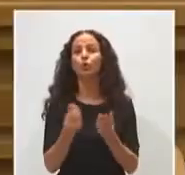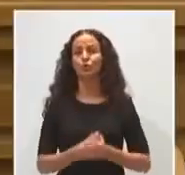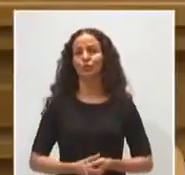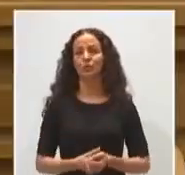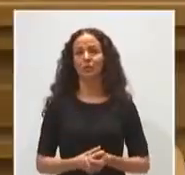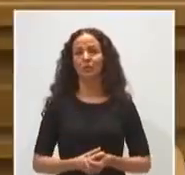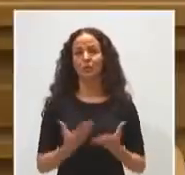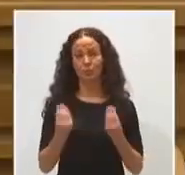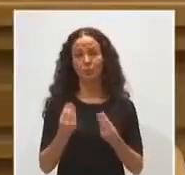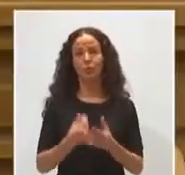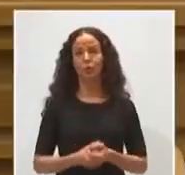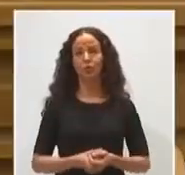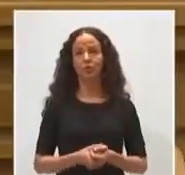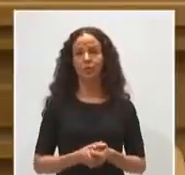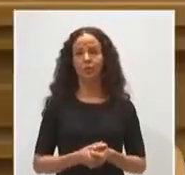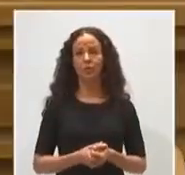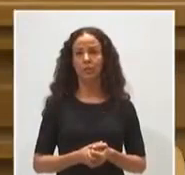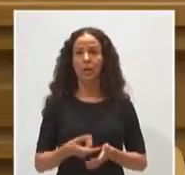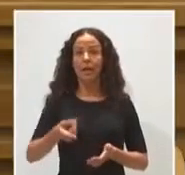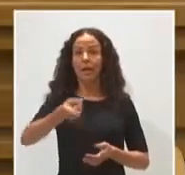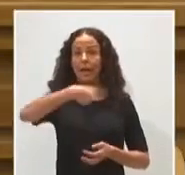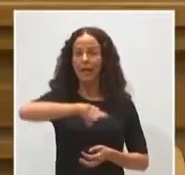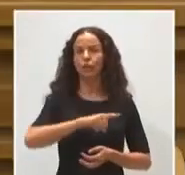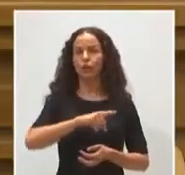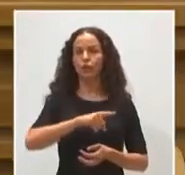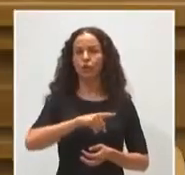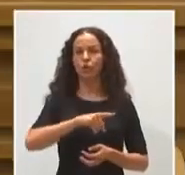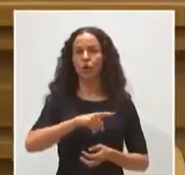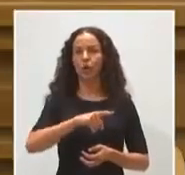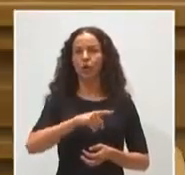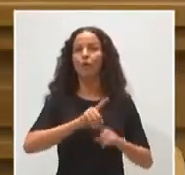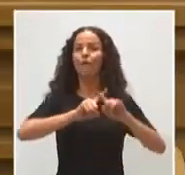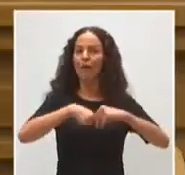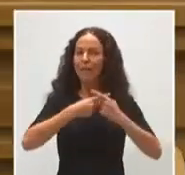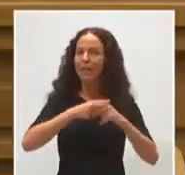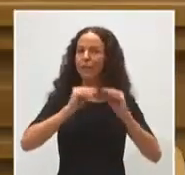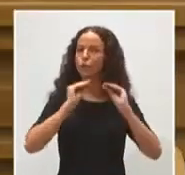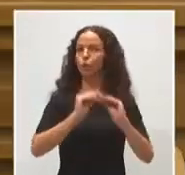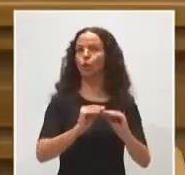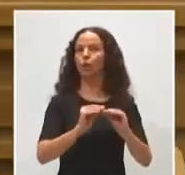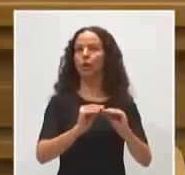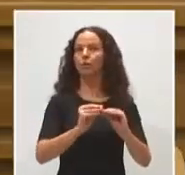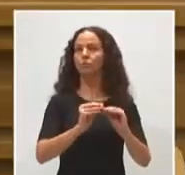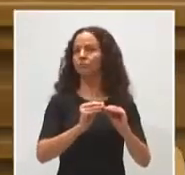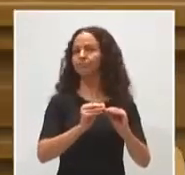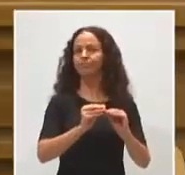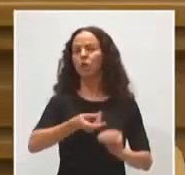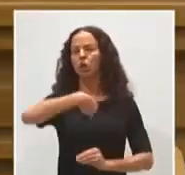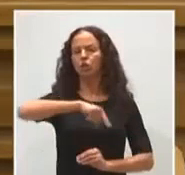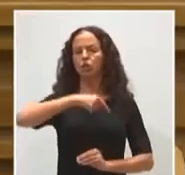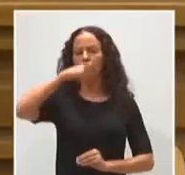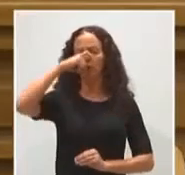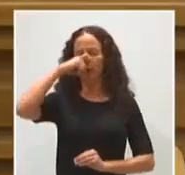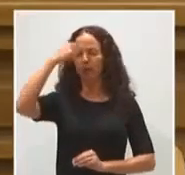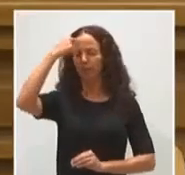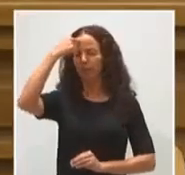muchísimos y tanto ellos como sus familias merecen todos nuestros recuerdos pero